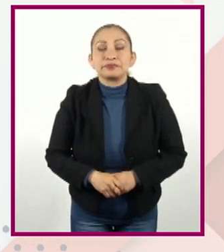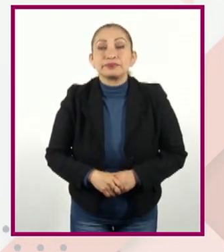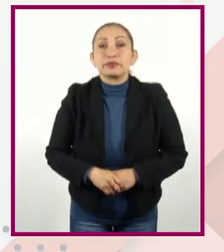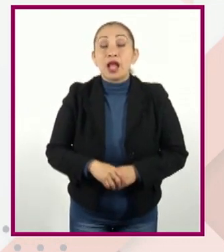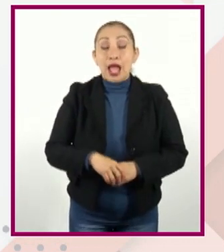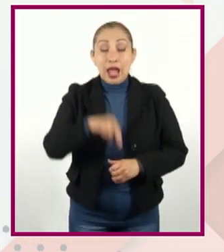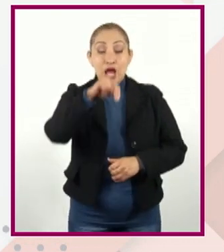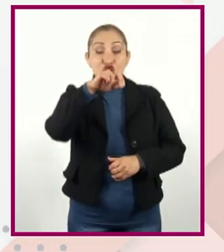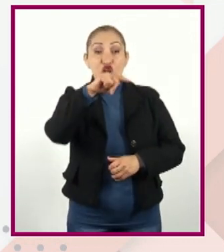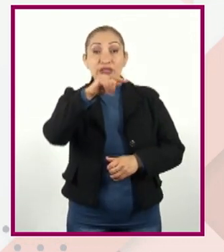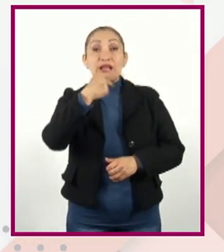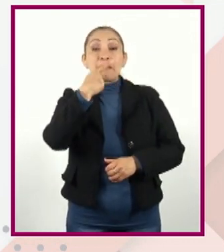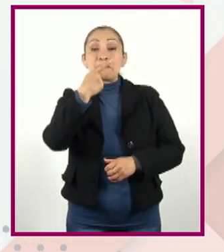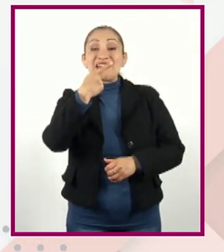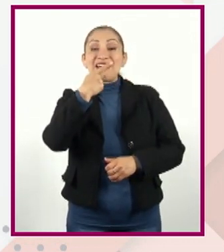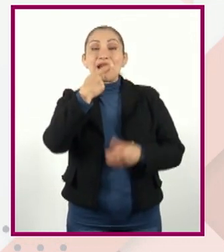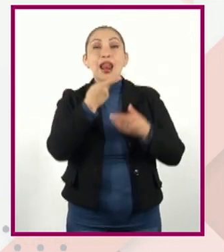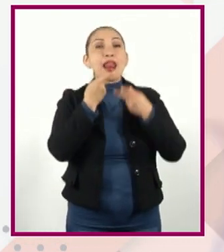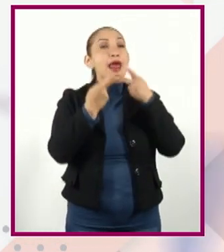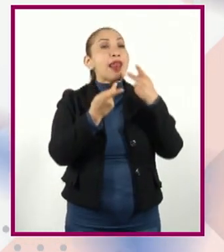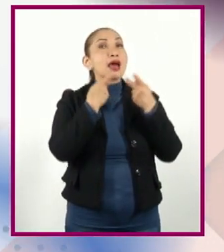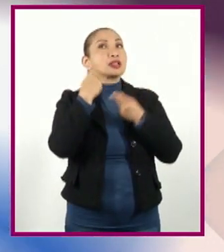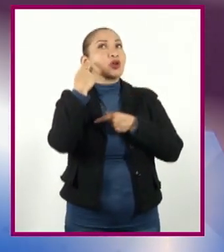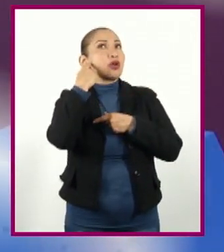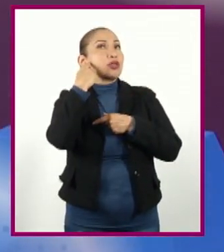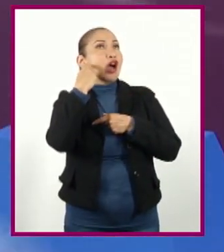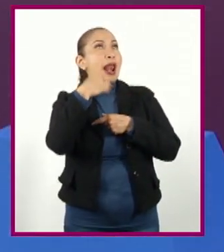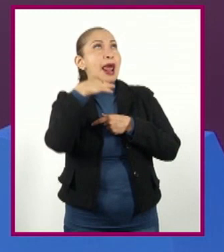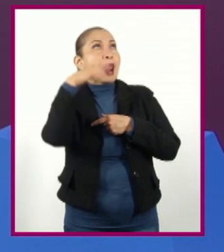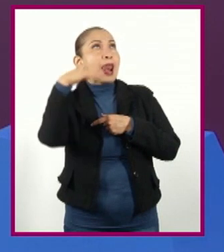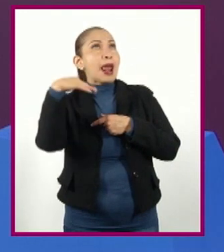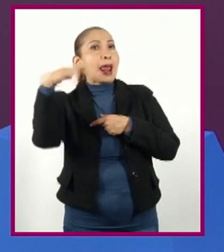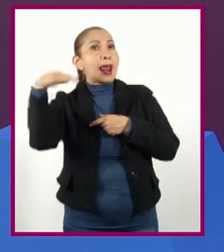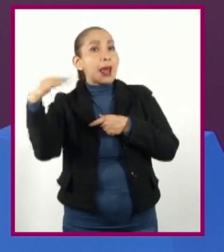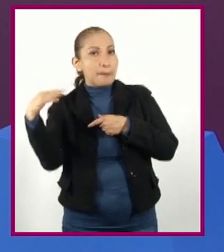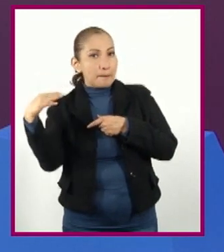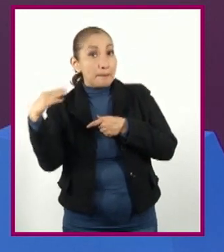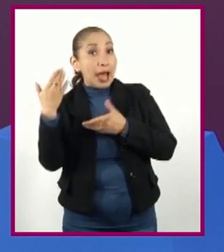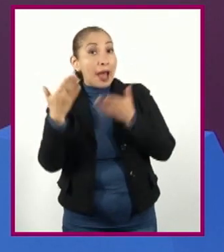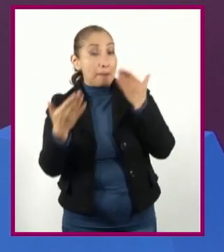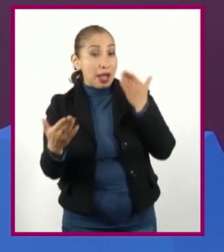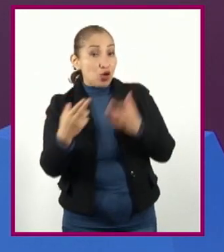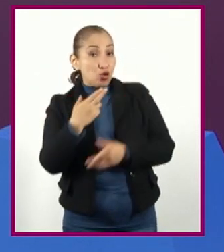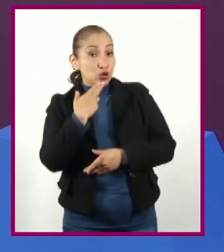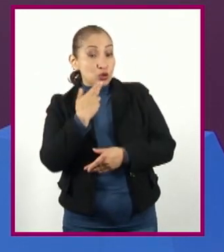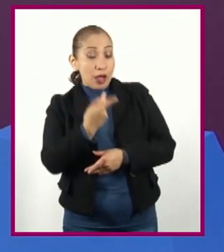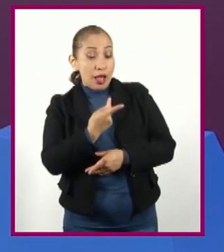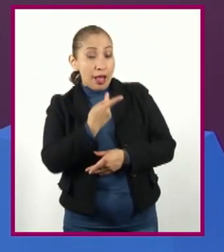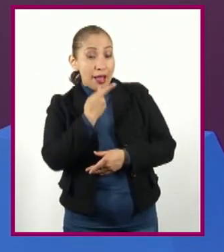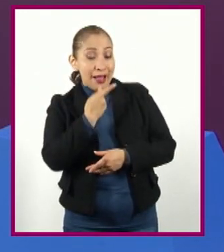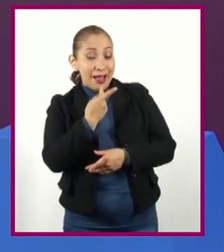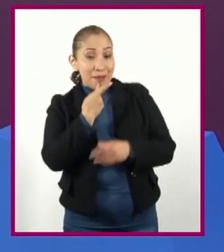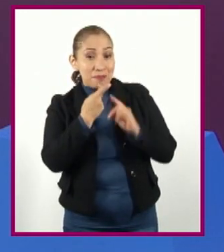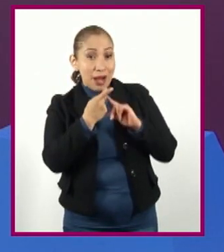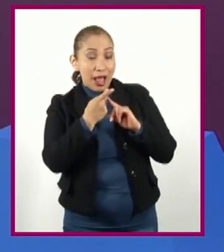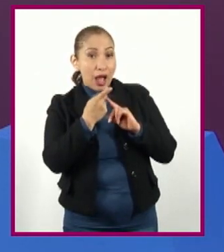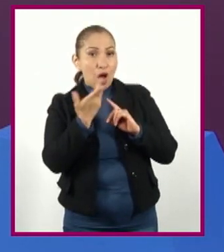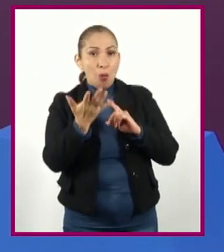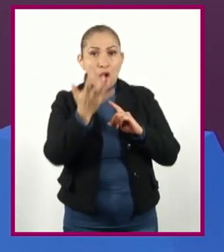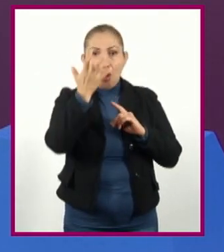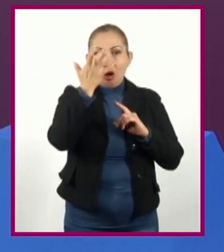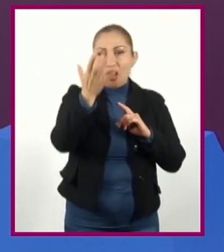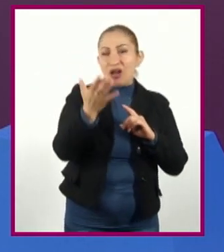orales, articulación cuidada de los sonidos. A veces el empleo del lenguaje con mayor o menor